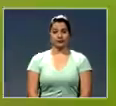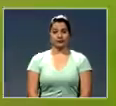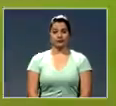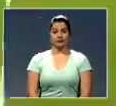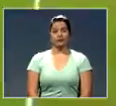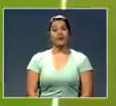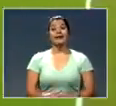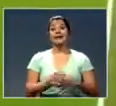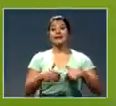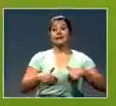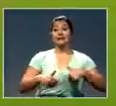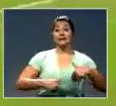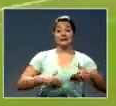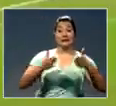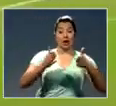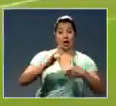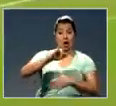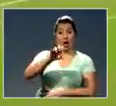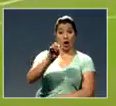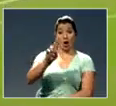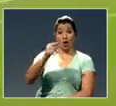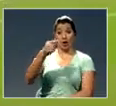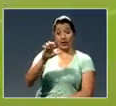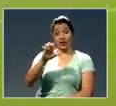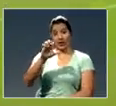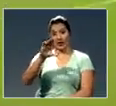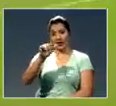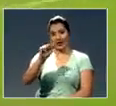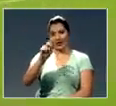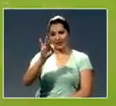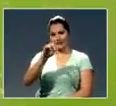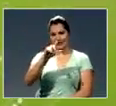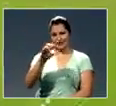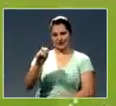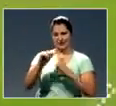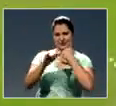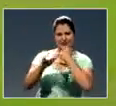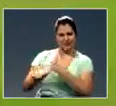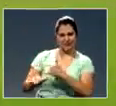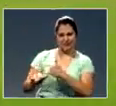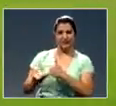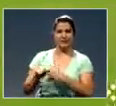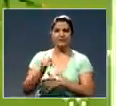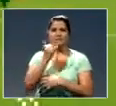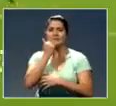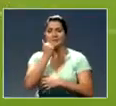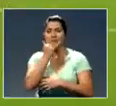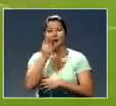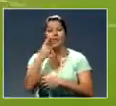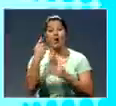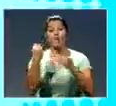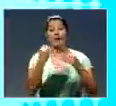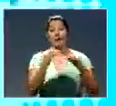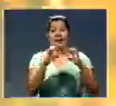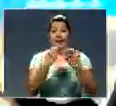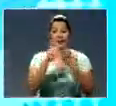El dirigente Jorge Castillo acusa de fraude a Carlos Pascal por supuesta venta del equipo Limón FC.